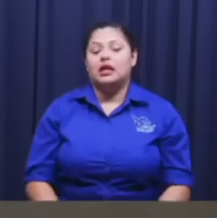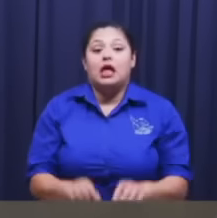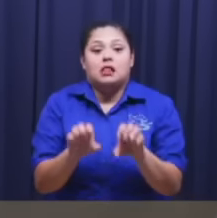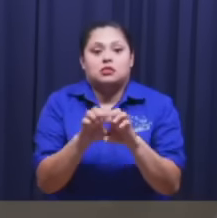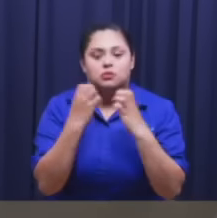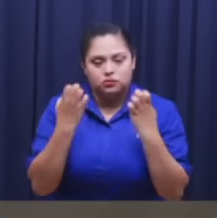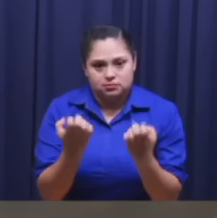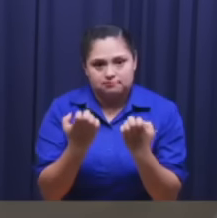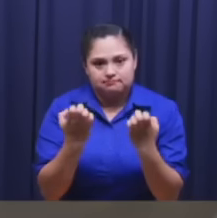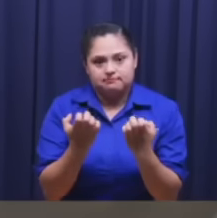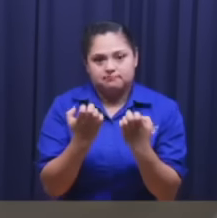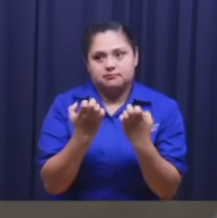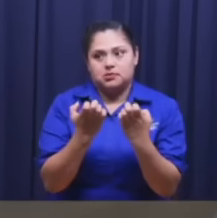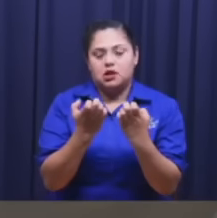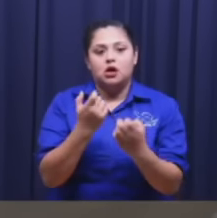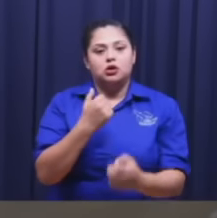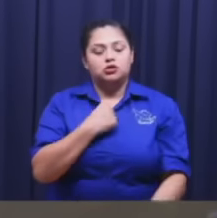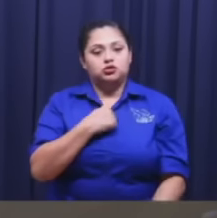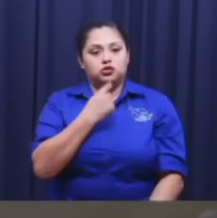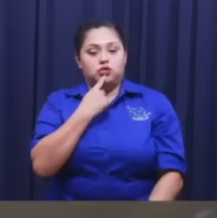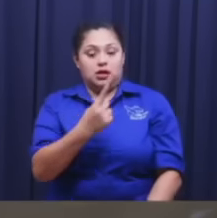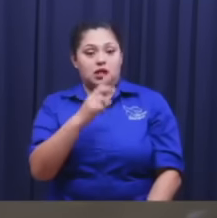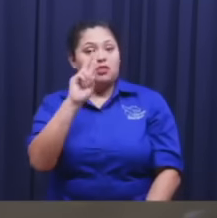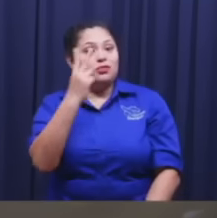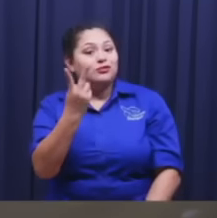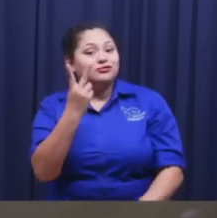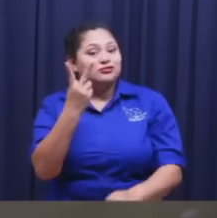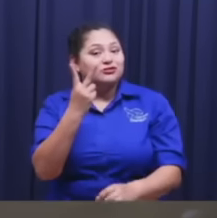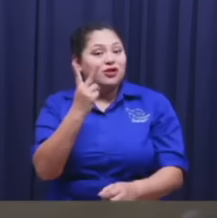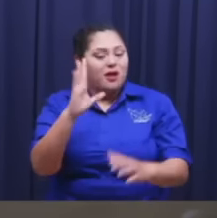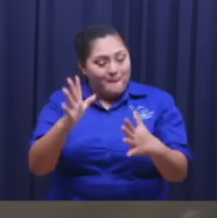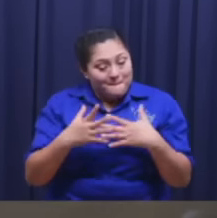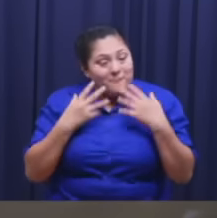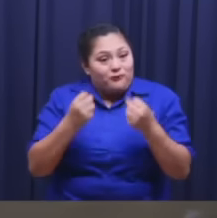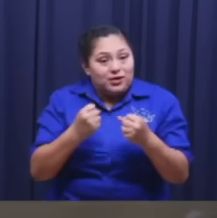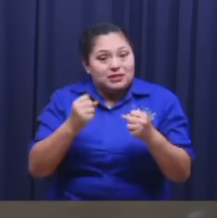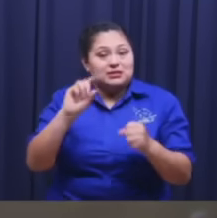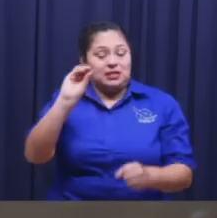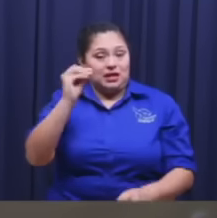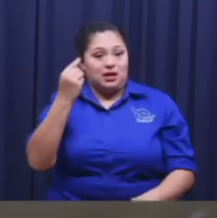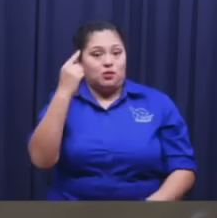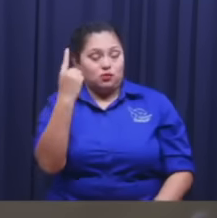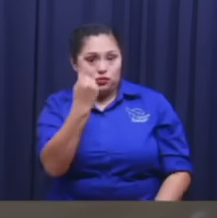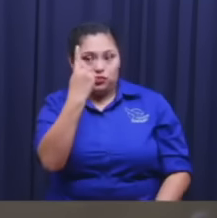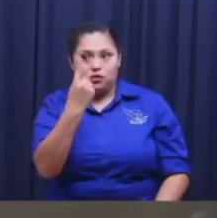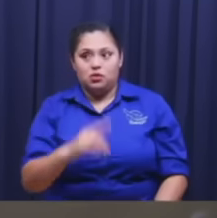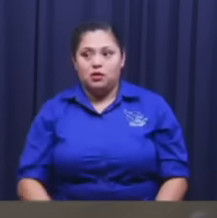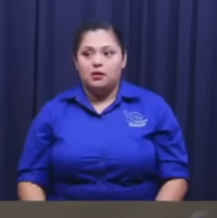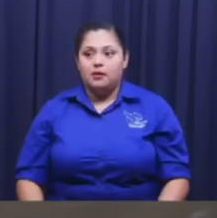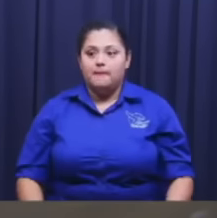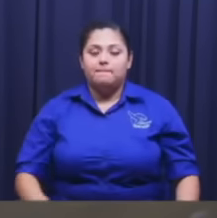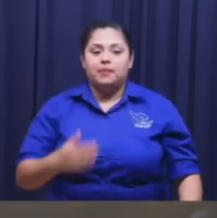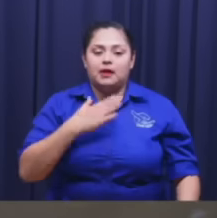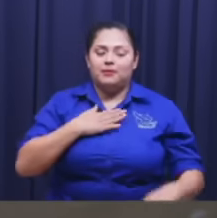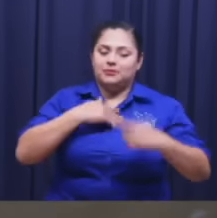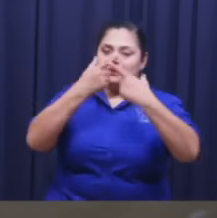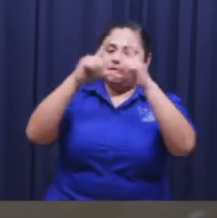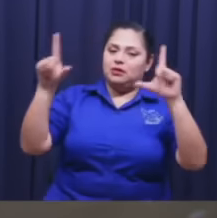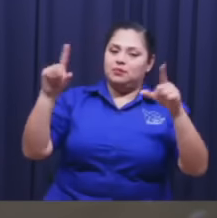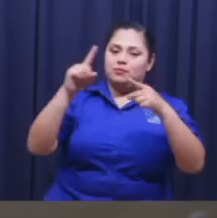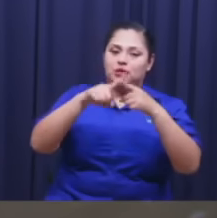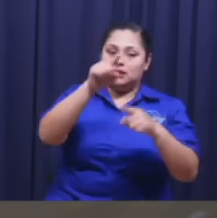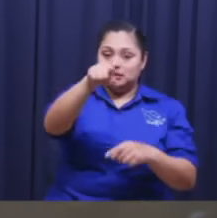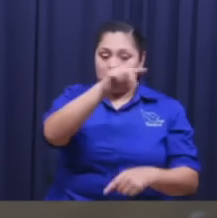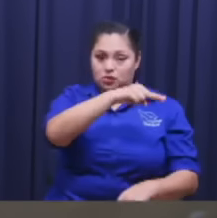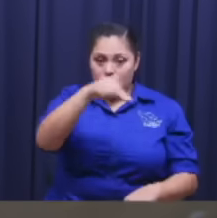entonces, dije, oh, dos resisten a uno. Y ahí yo tranquilo, ¿va? Me liberaron por ese nombre, por lo que traía